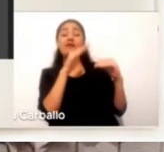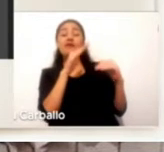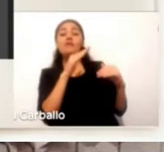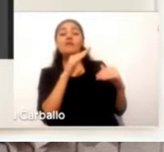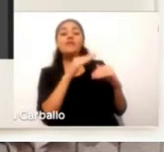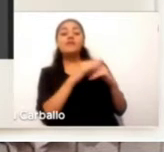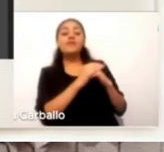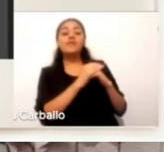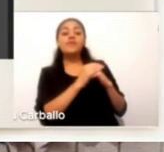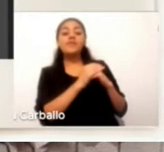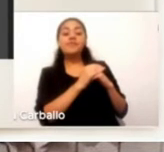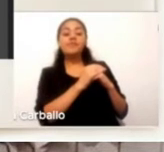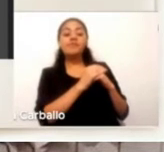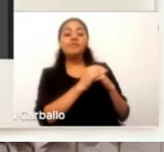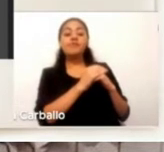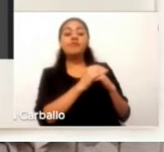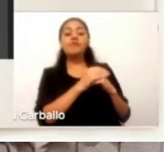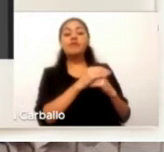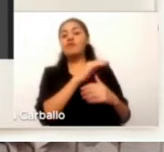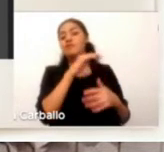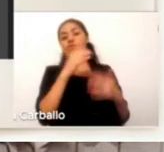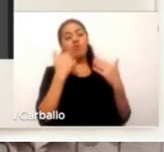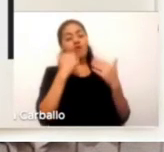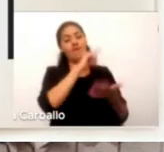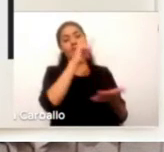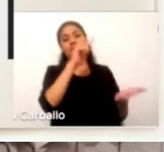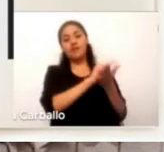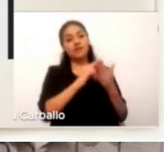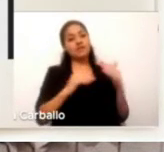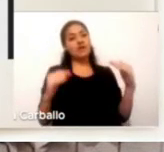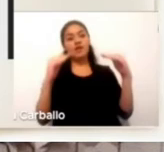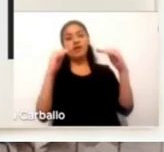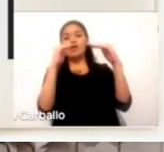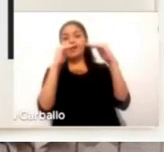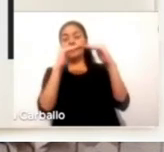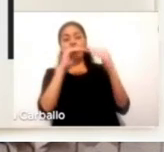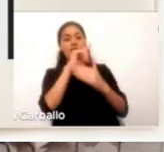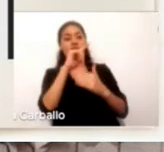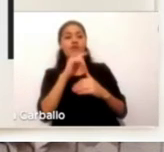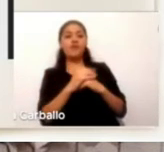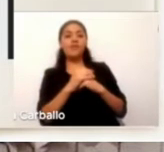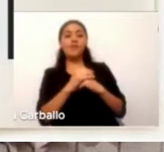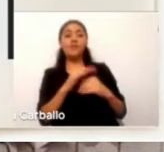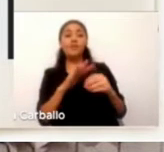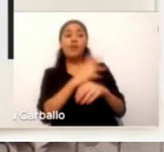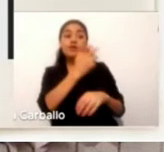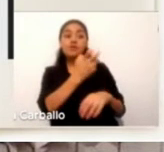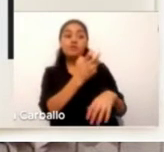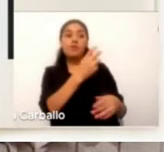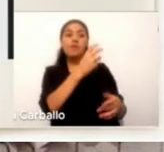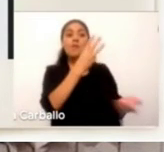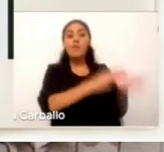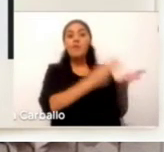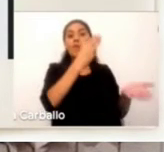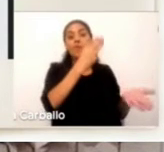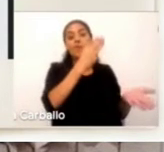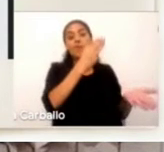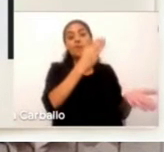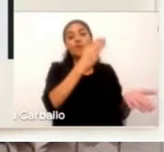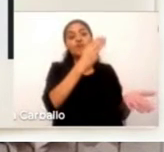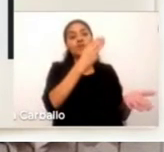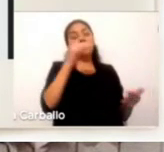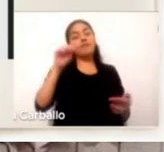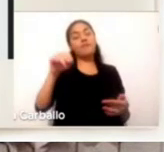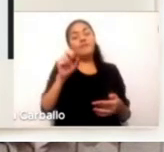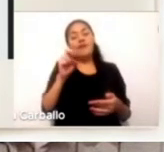de certeza, legalidad y equidad. La supuesta infracción consistió en que la candidata postulada por